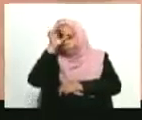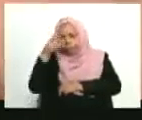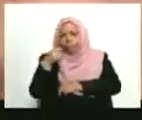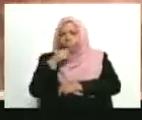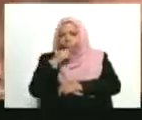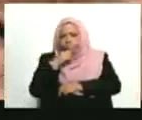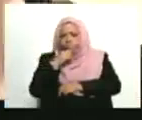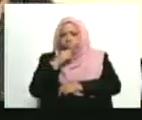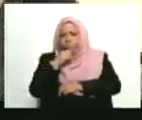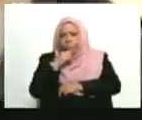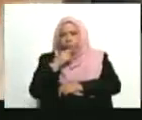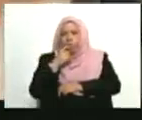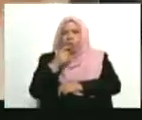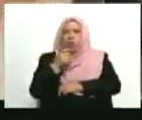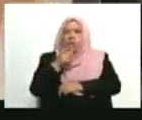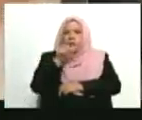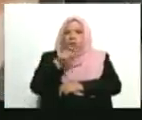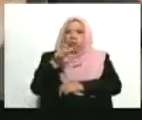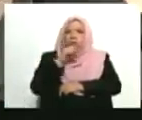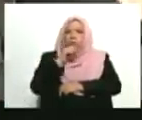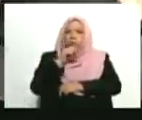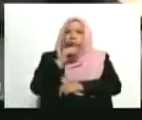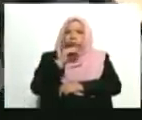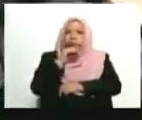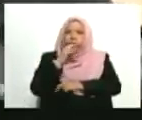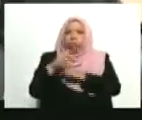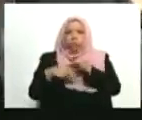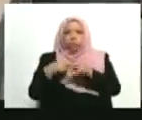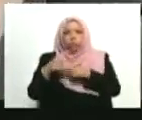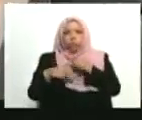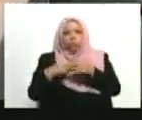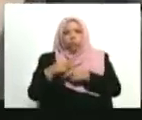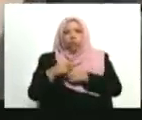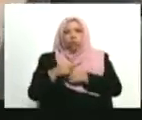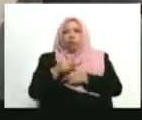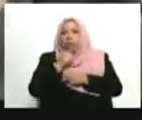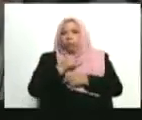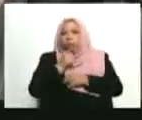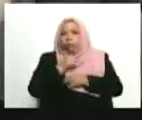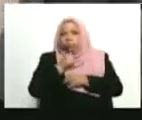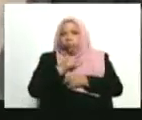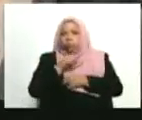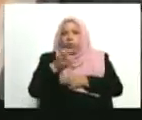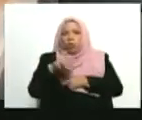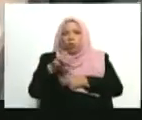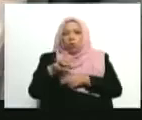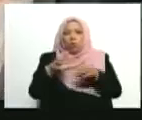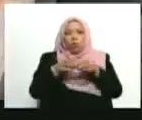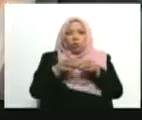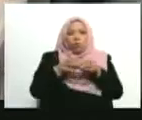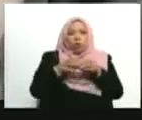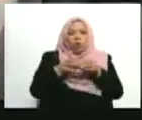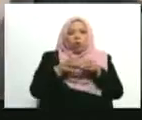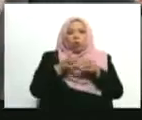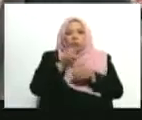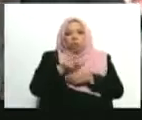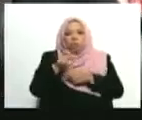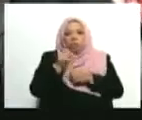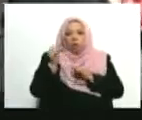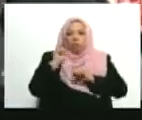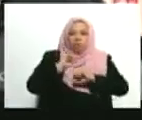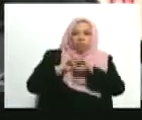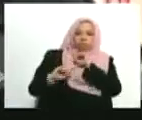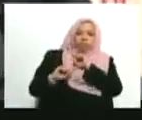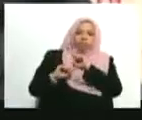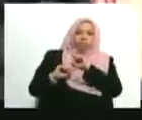materializar. Y ese descontento, ese potencial revolucionario, viene de un descontento con el status quo, ¿no? Una inconformidad, un rechazo hacia